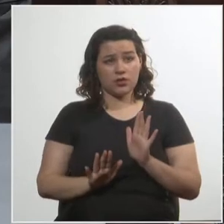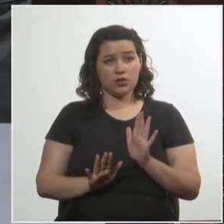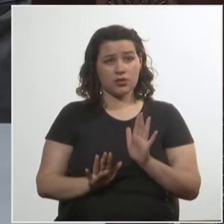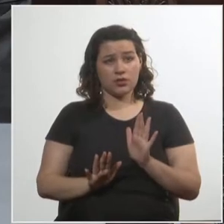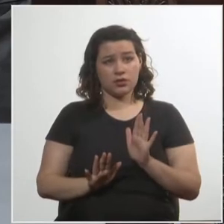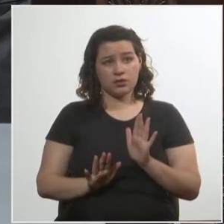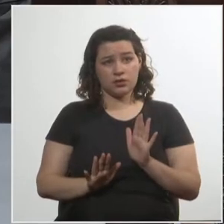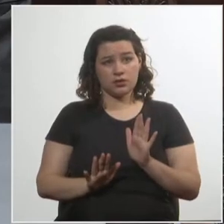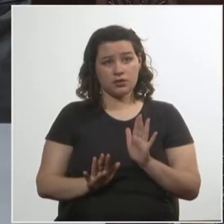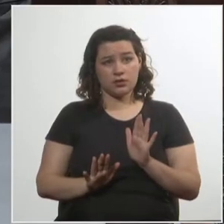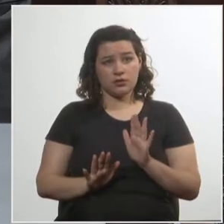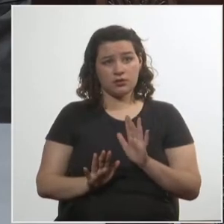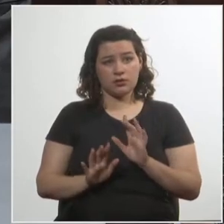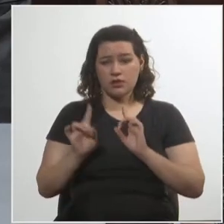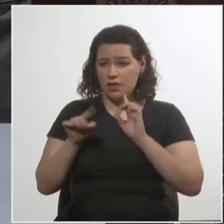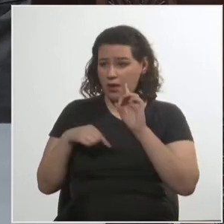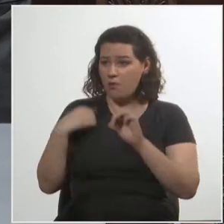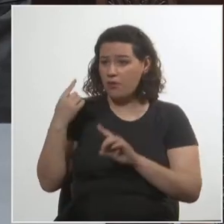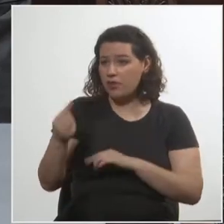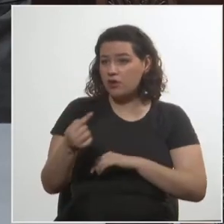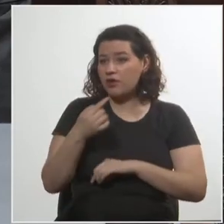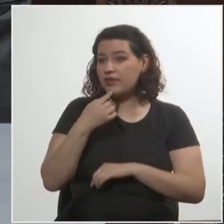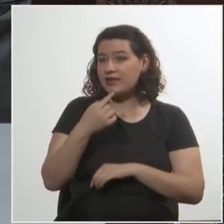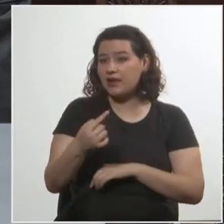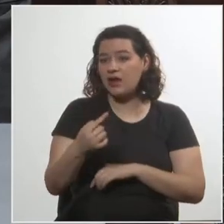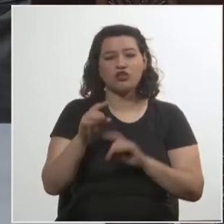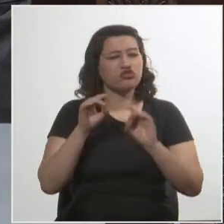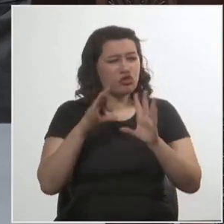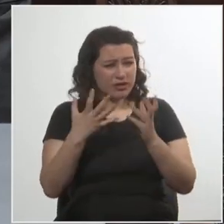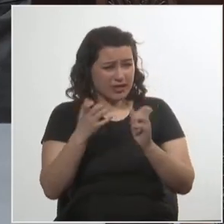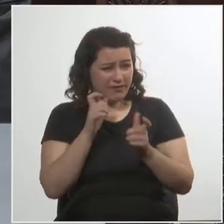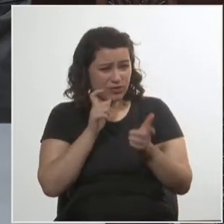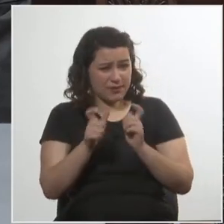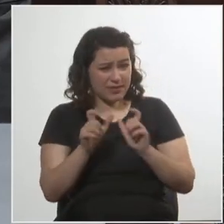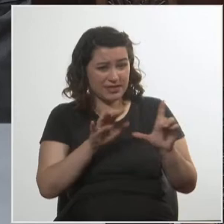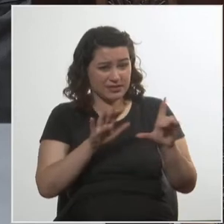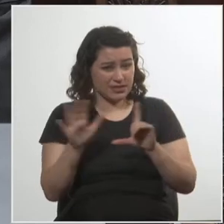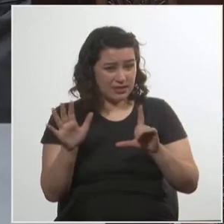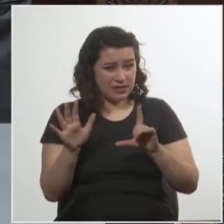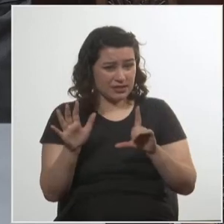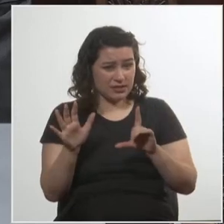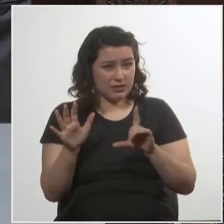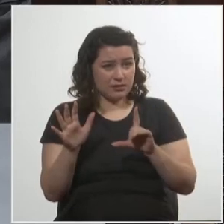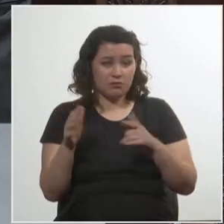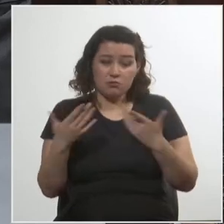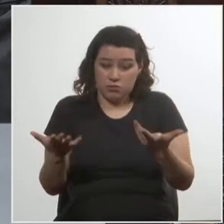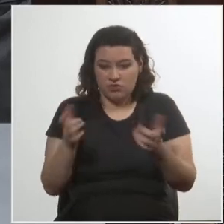de esta disposición solo quiere fundamentar El Siete